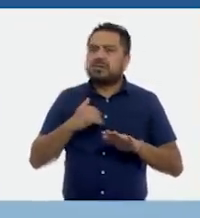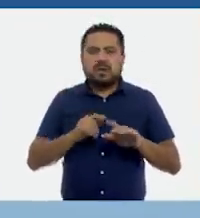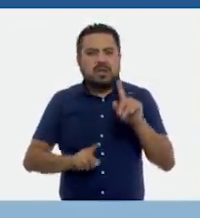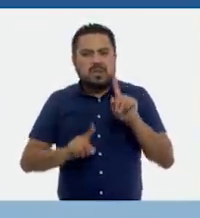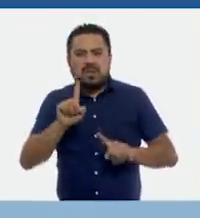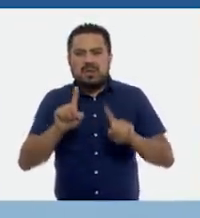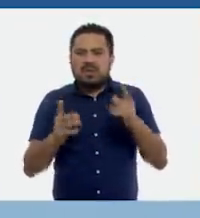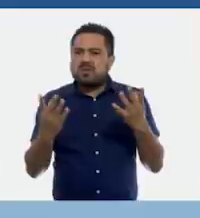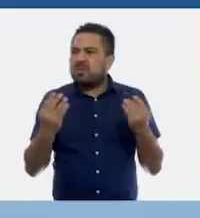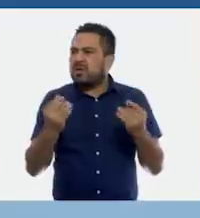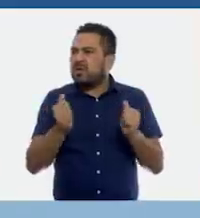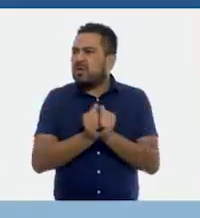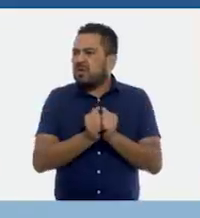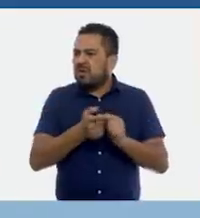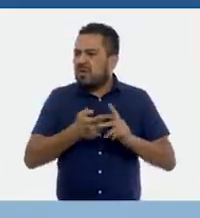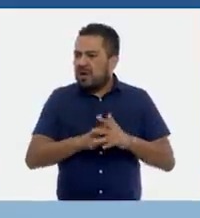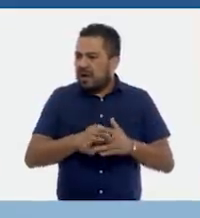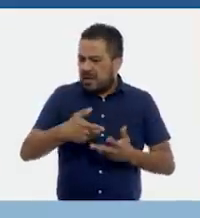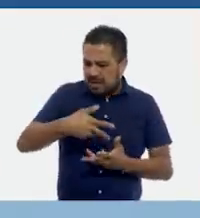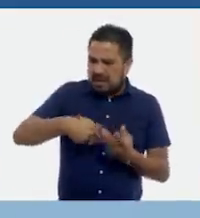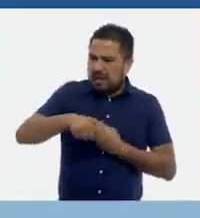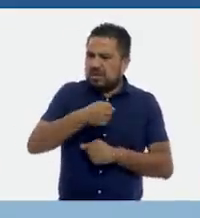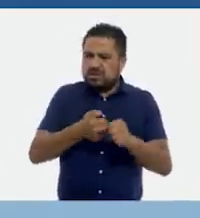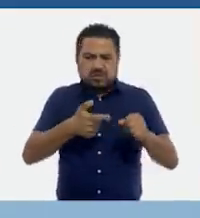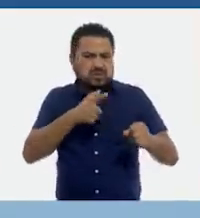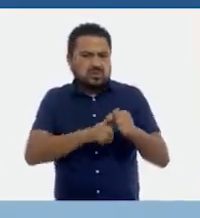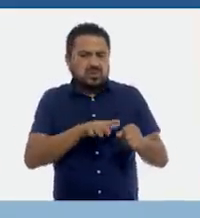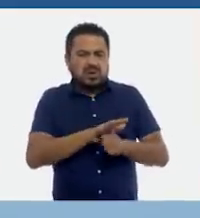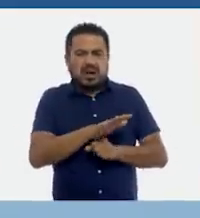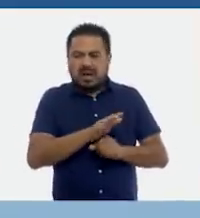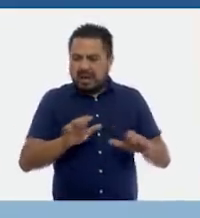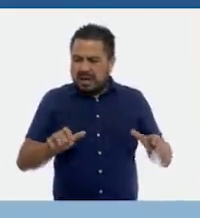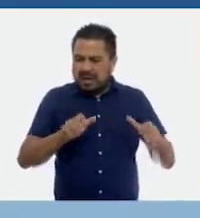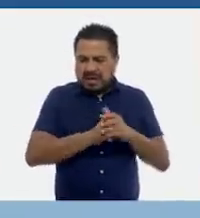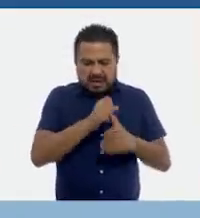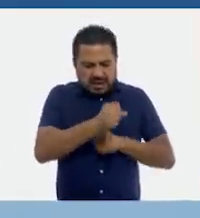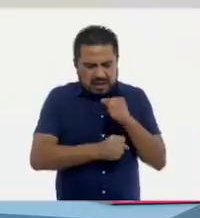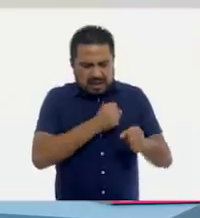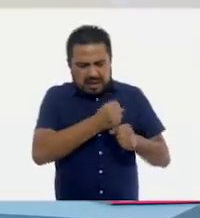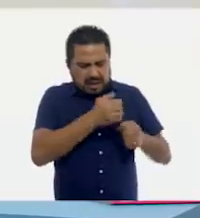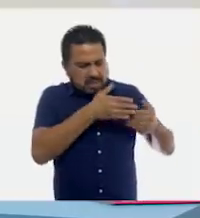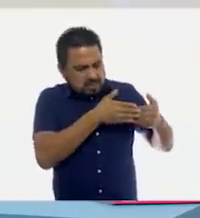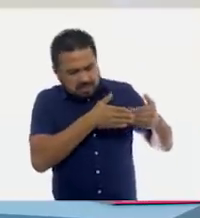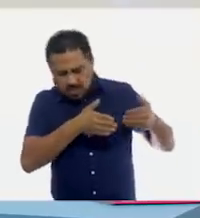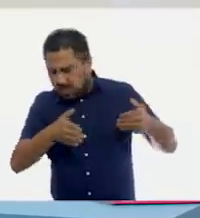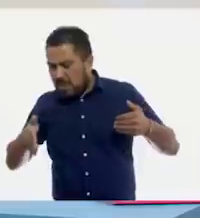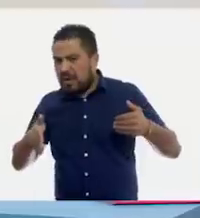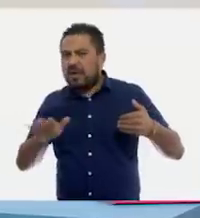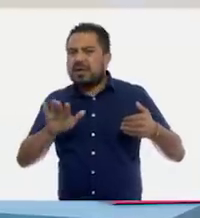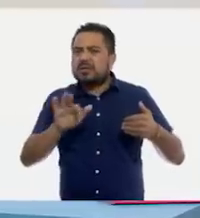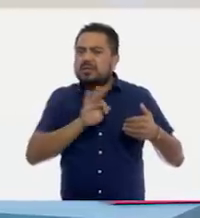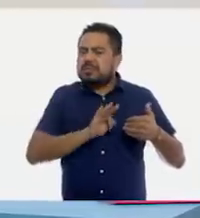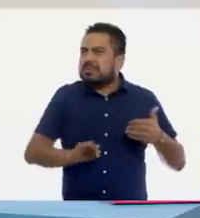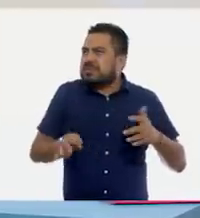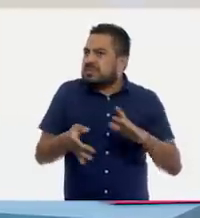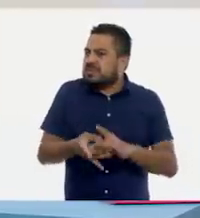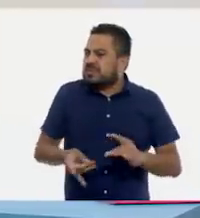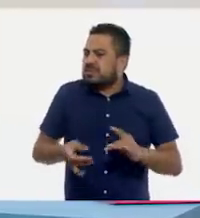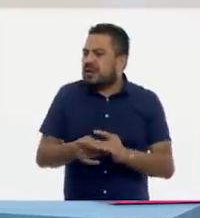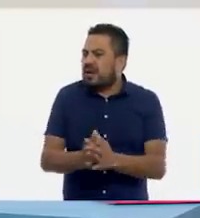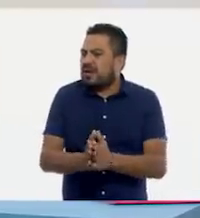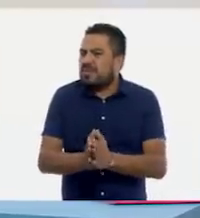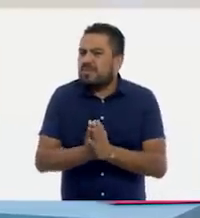dudas respecto a la parte económica y social de estas décadas, maestra. ¿Qué nos puede explicar, por